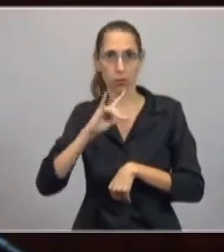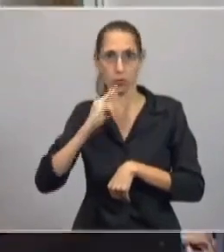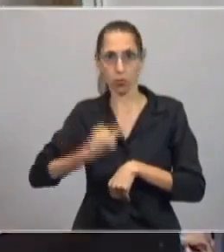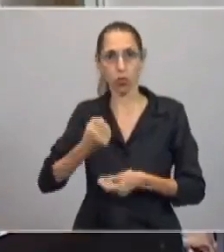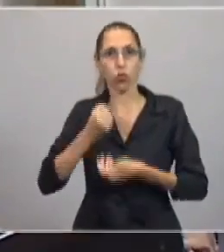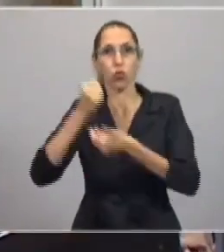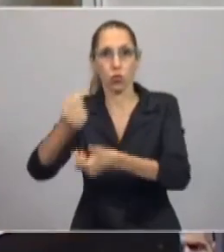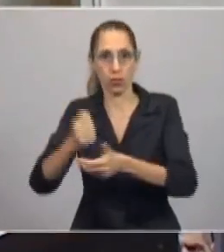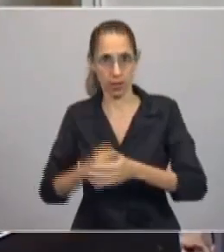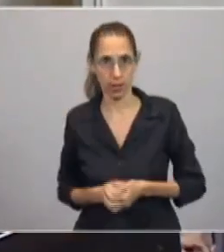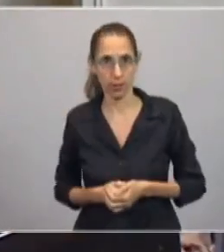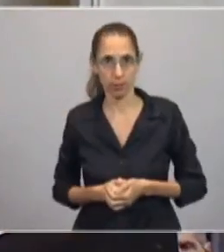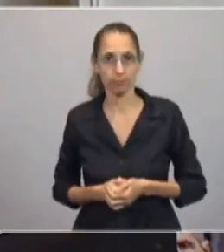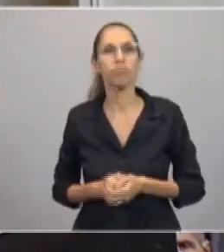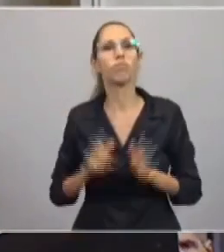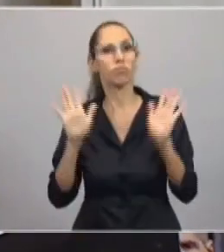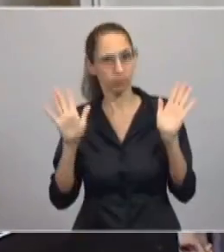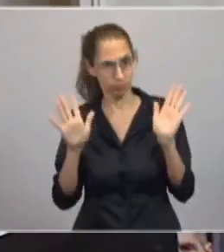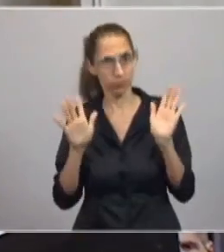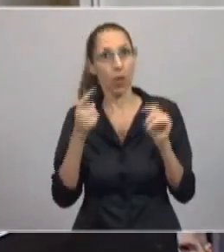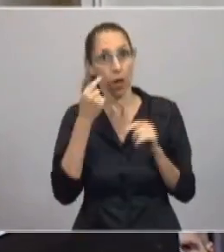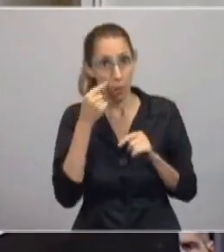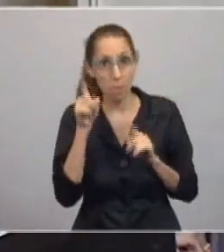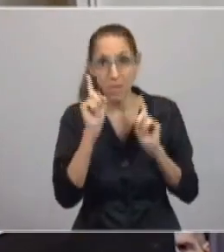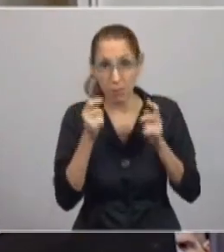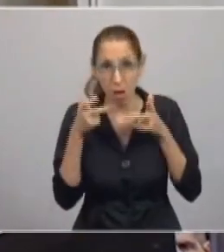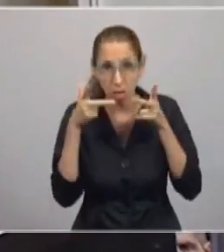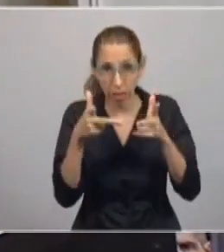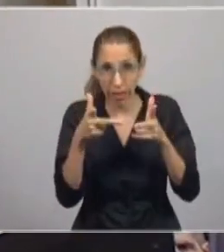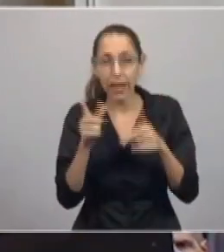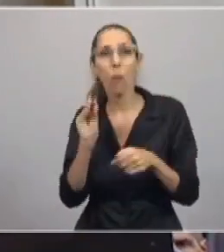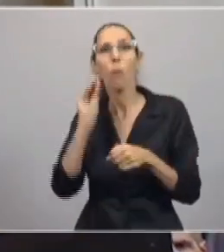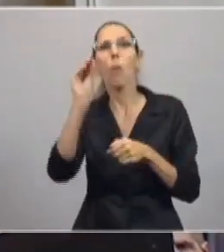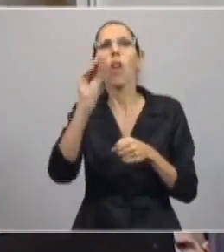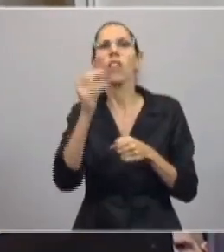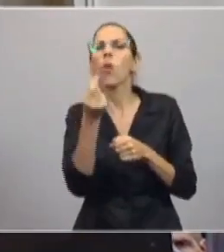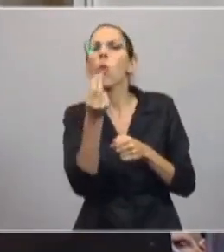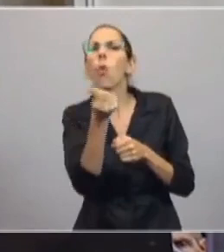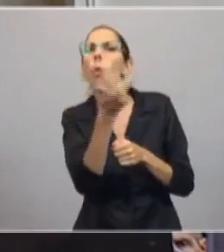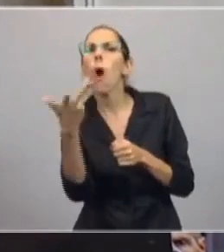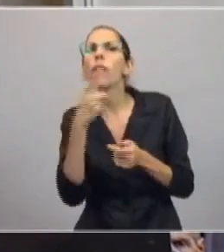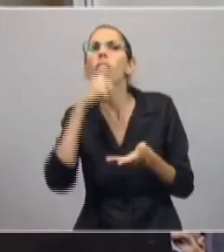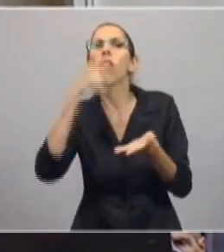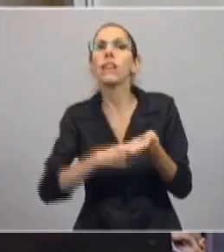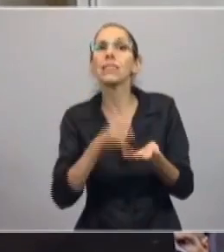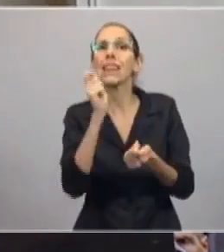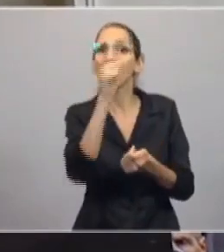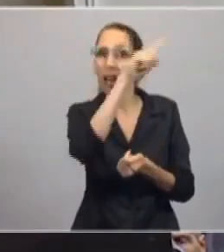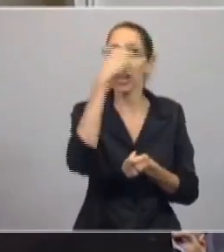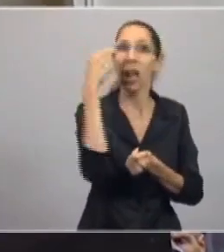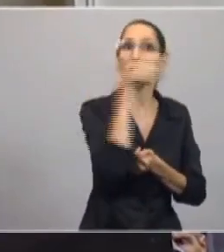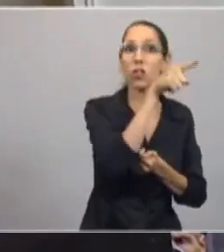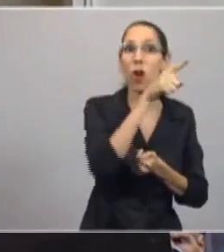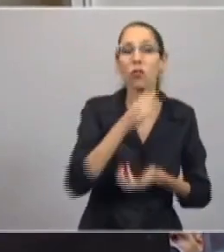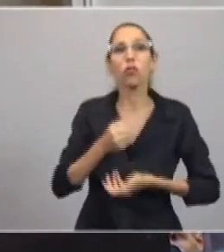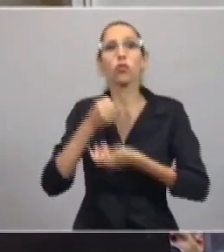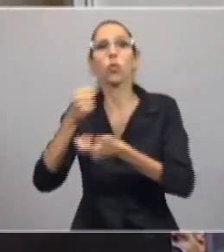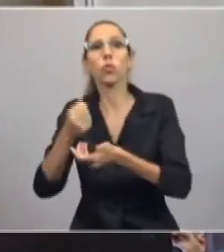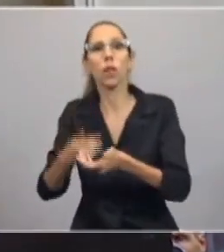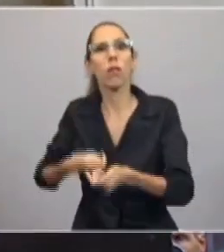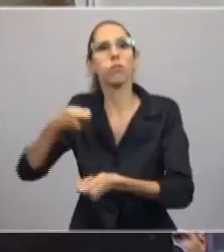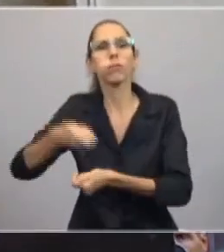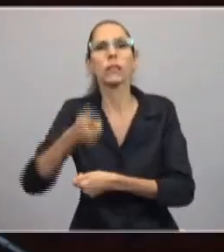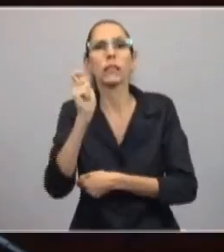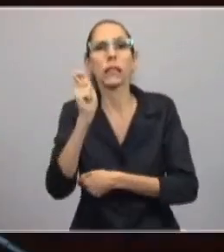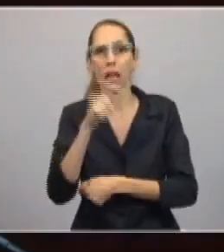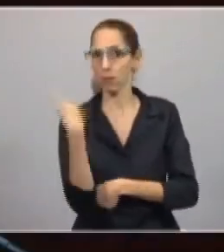El precio del pasaje lo establece la Nación, pero el subsidio lo paga la provincia. En enero, nuestra provincia